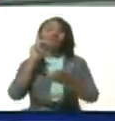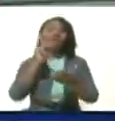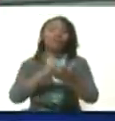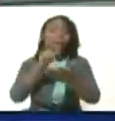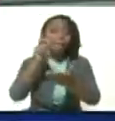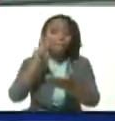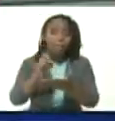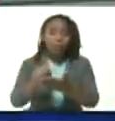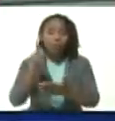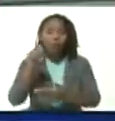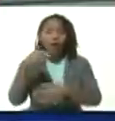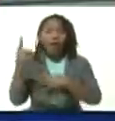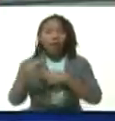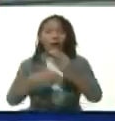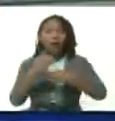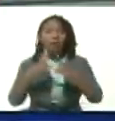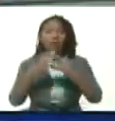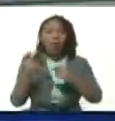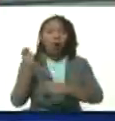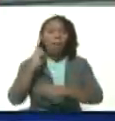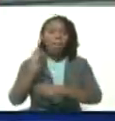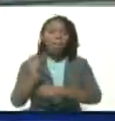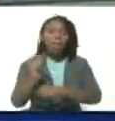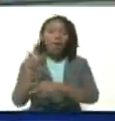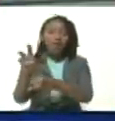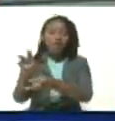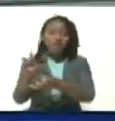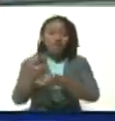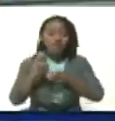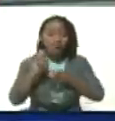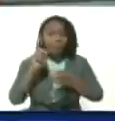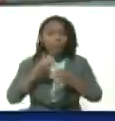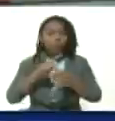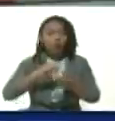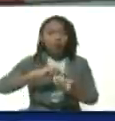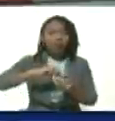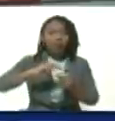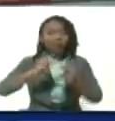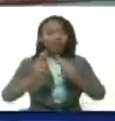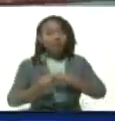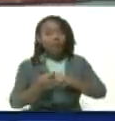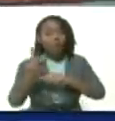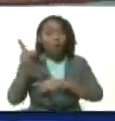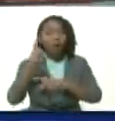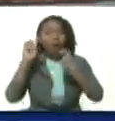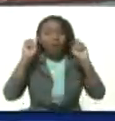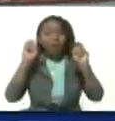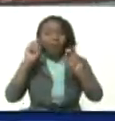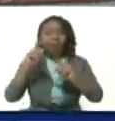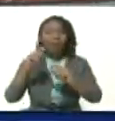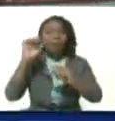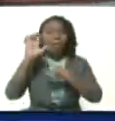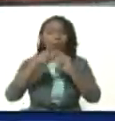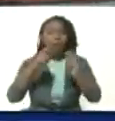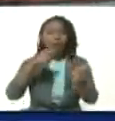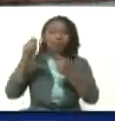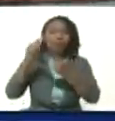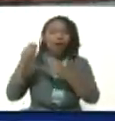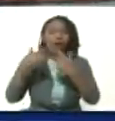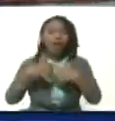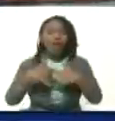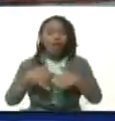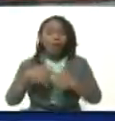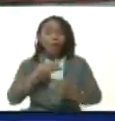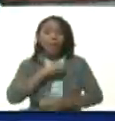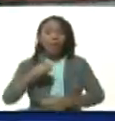en que todo el ingreso petrolero va a ser sustituido con la vocación exportadora de la empresa privada y